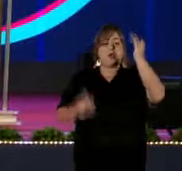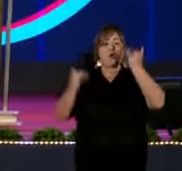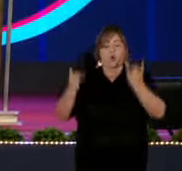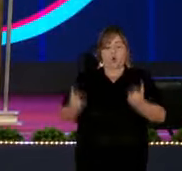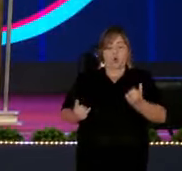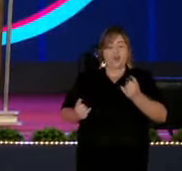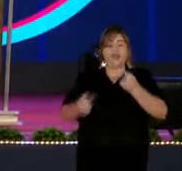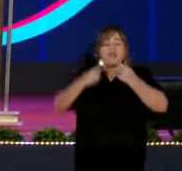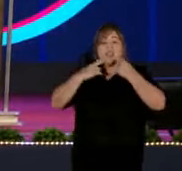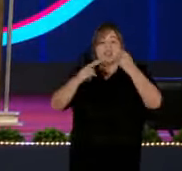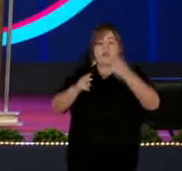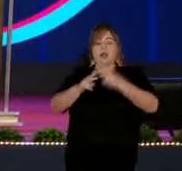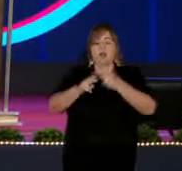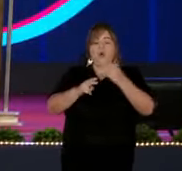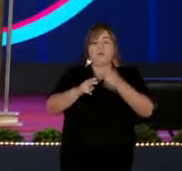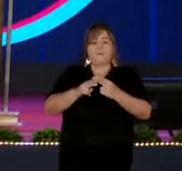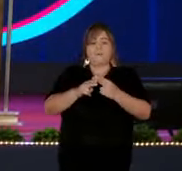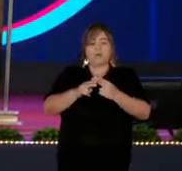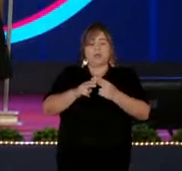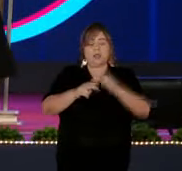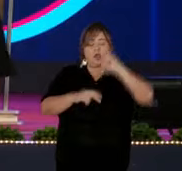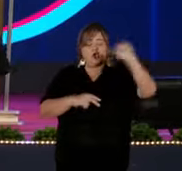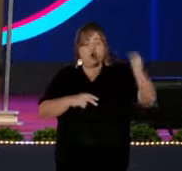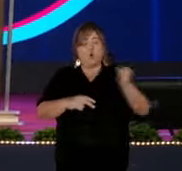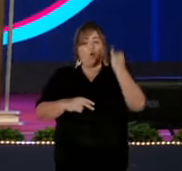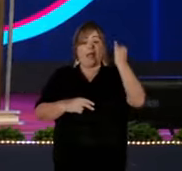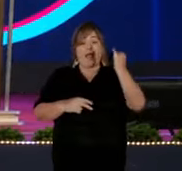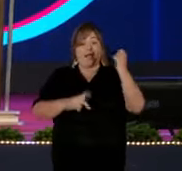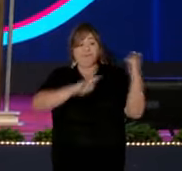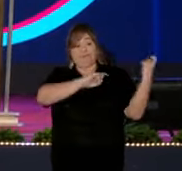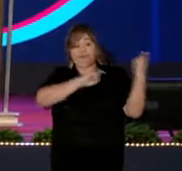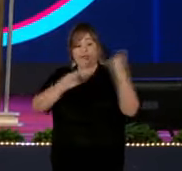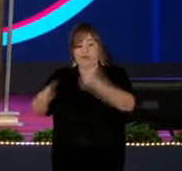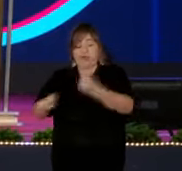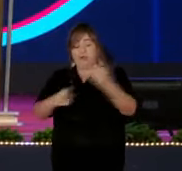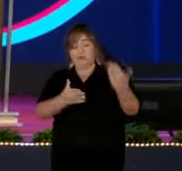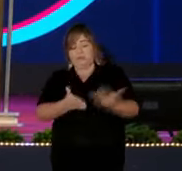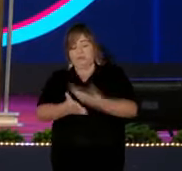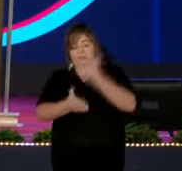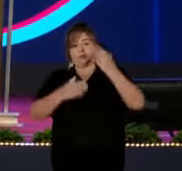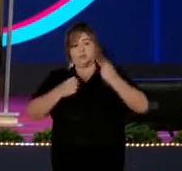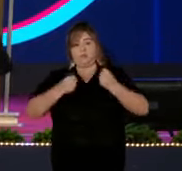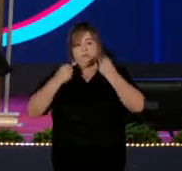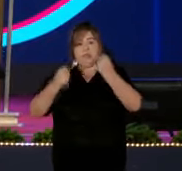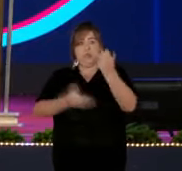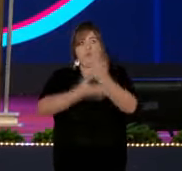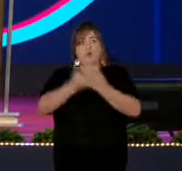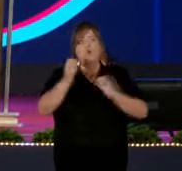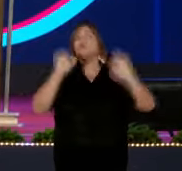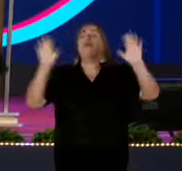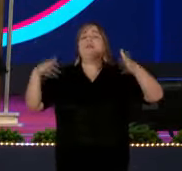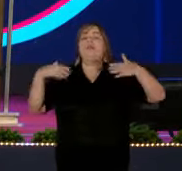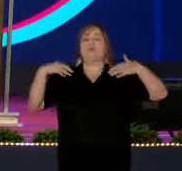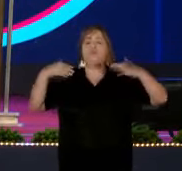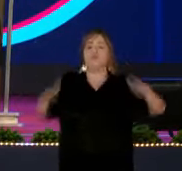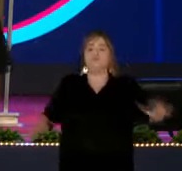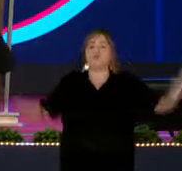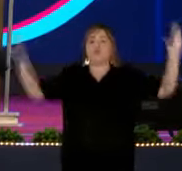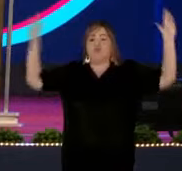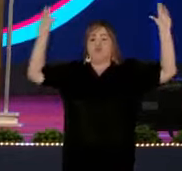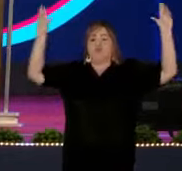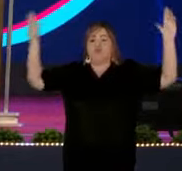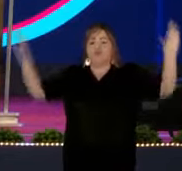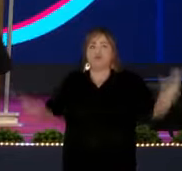nombre de Jesús que tendremos nuevas fuerzas. Nueva fuerza. Levantarás alas como las águilas. Vamos a